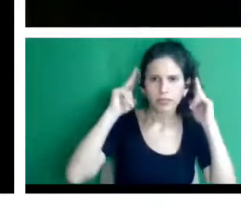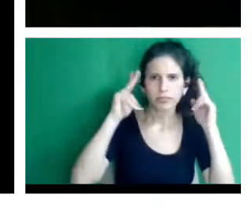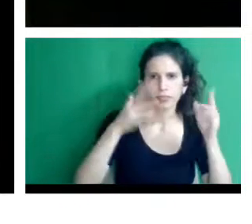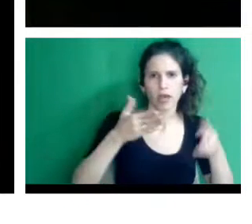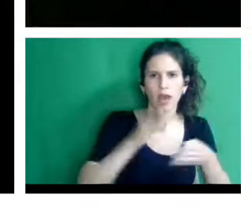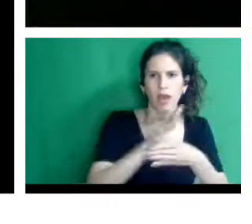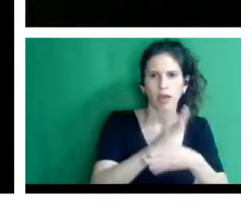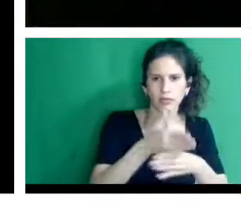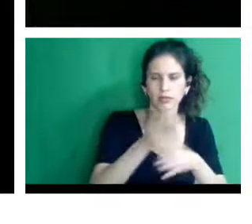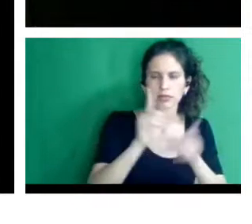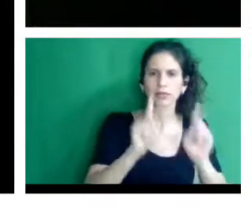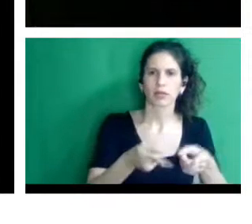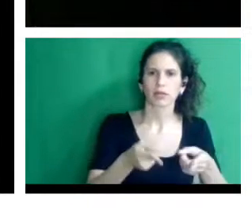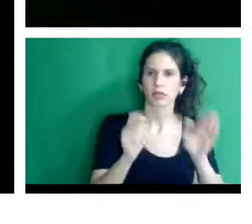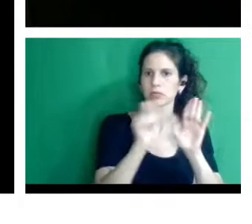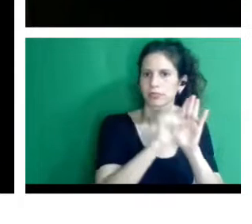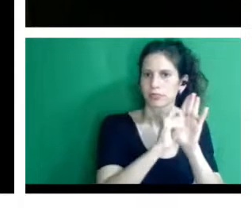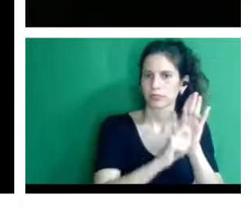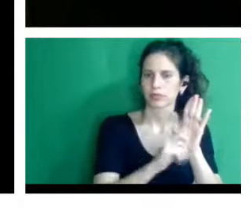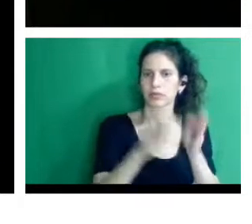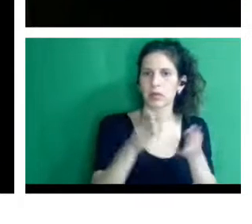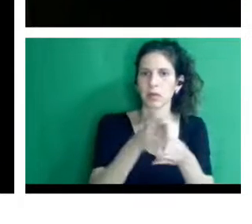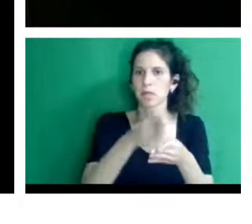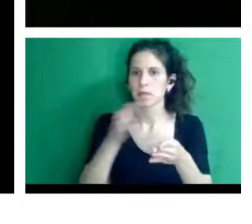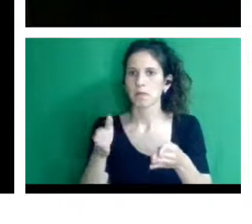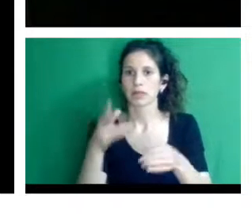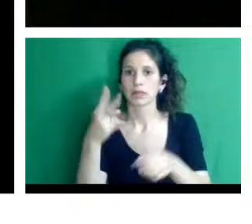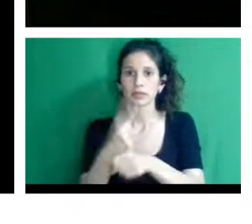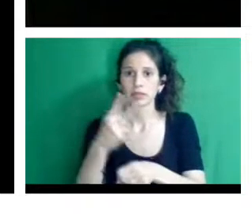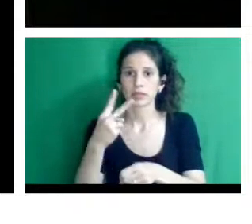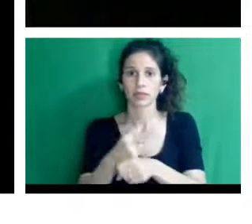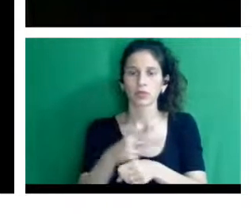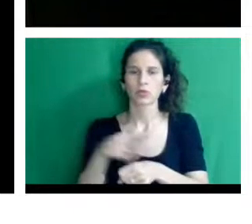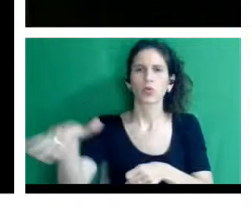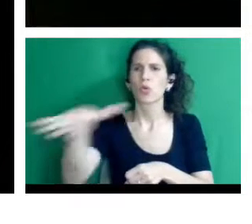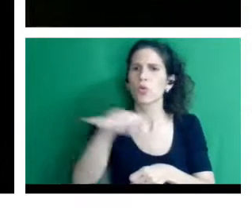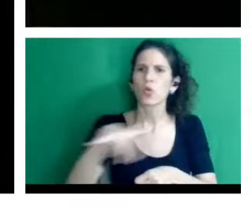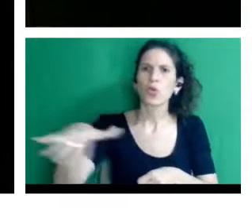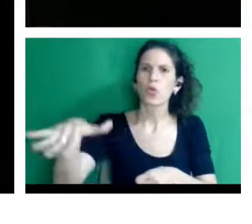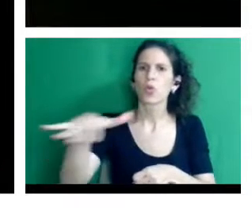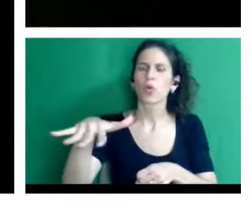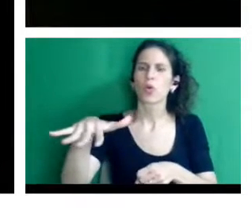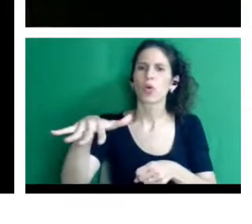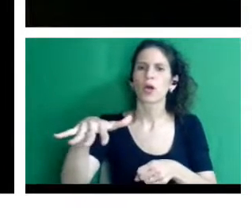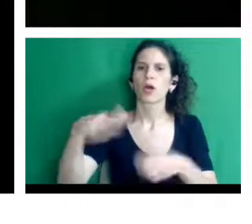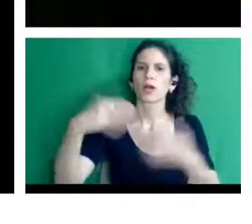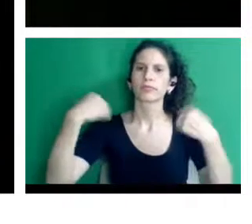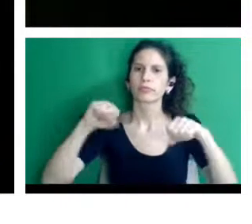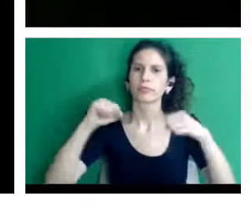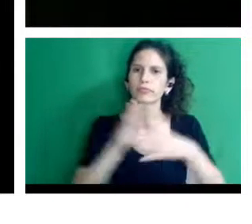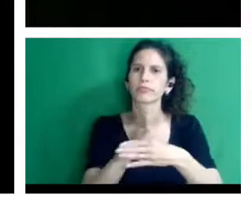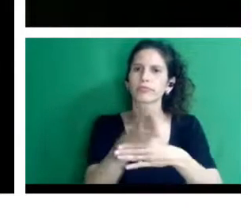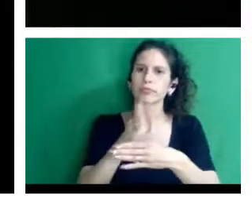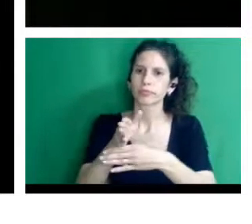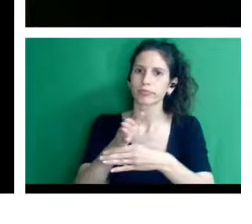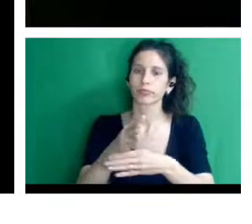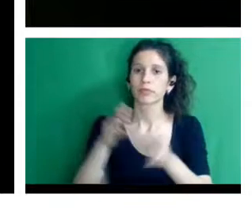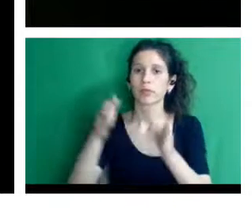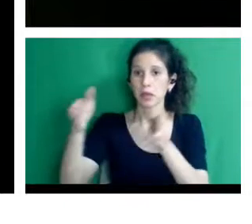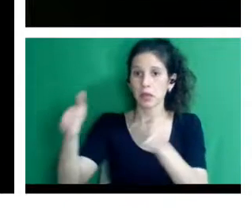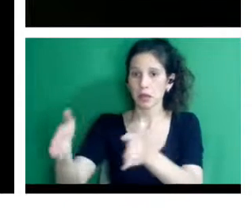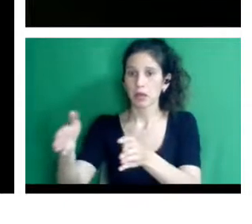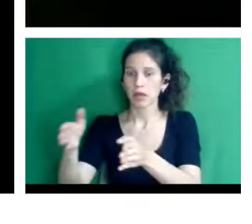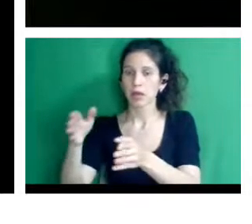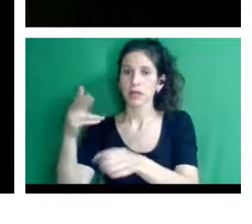en escenarios deportivos y su entorno. Y la tercera parte, se realizaron actividades de sensibilización, capacitación